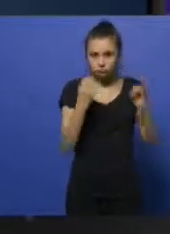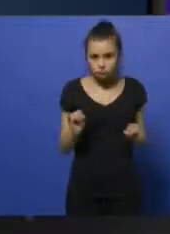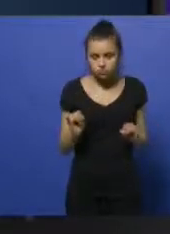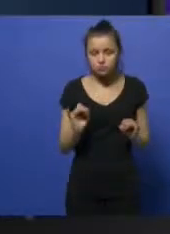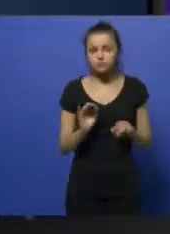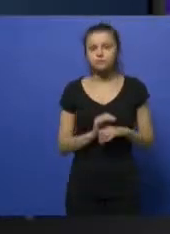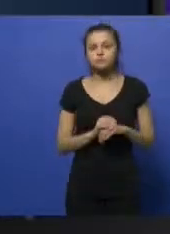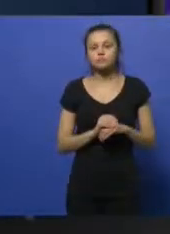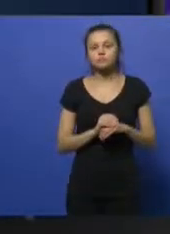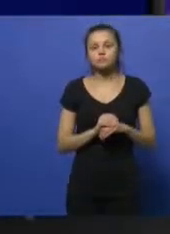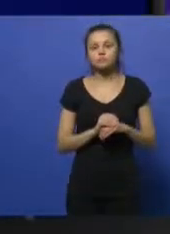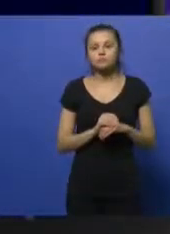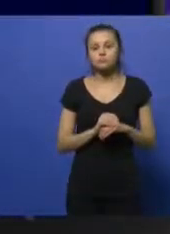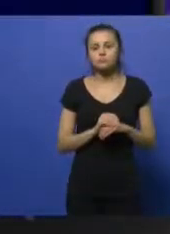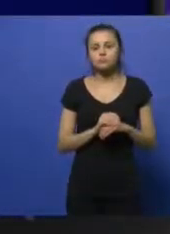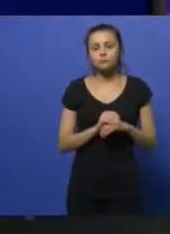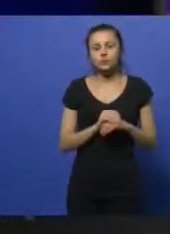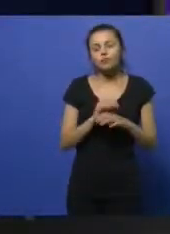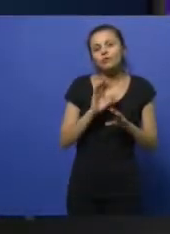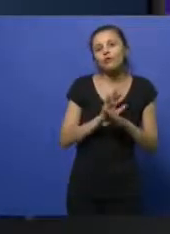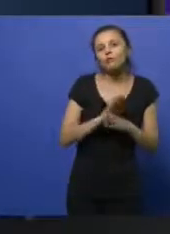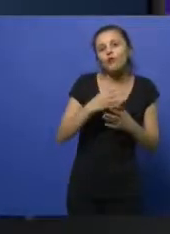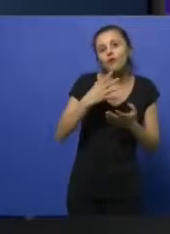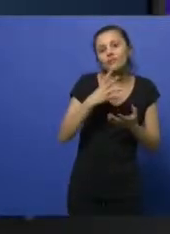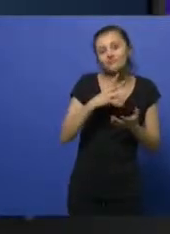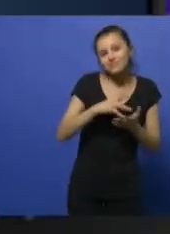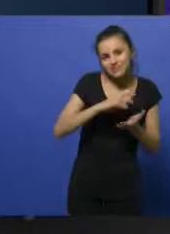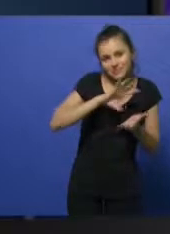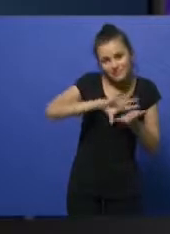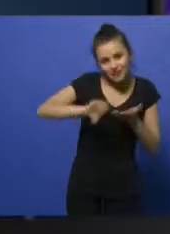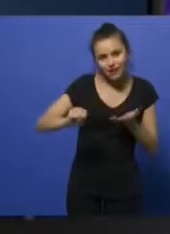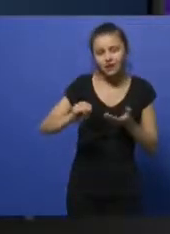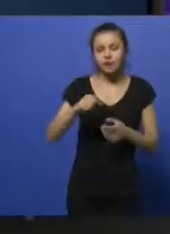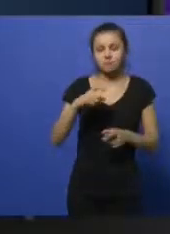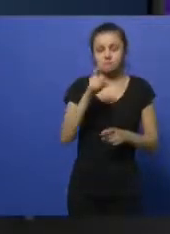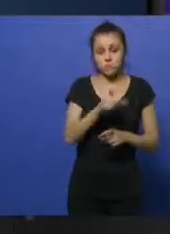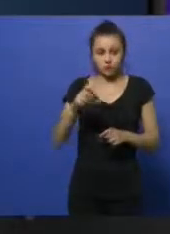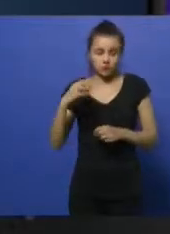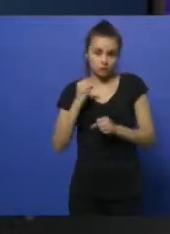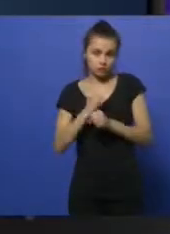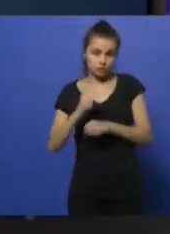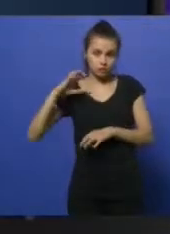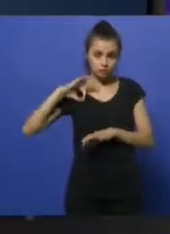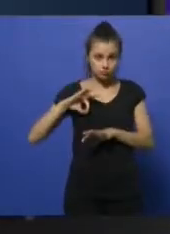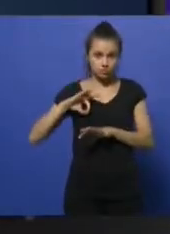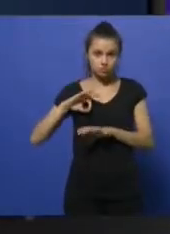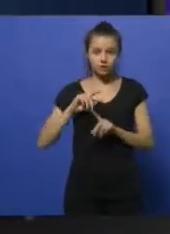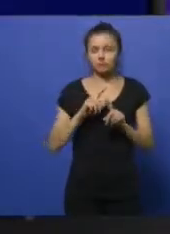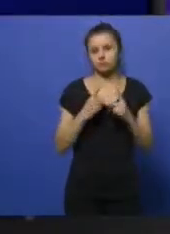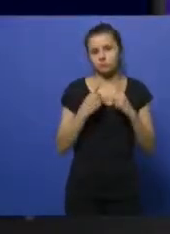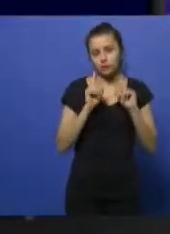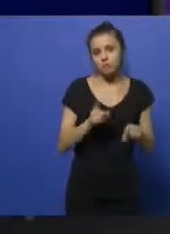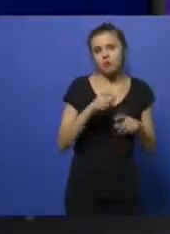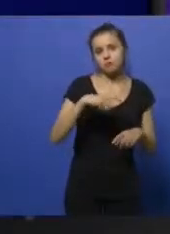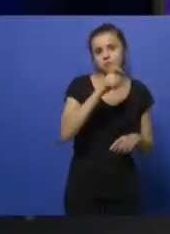que va a ser un saqueo más, no solamente al bolsillo del trabajador, sino a toda la sociedad, con lo que venimos viendo desde que asumió